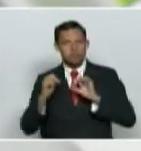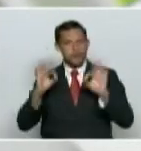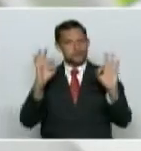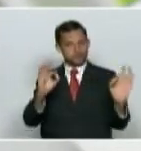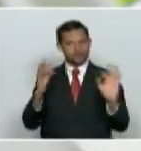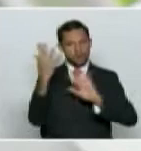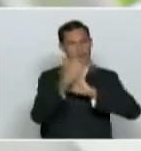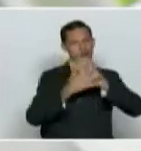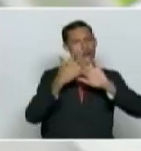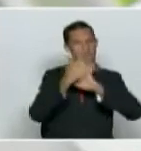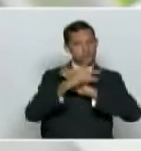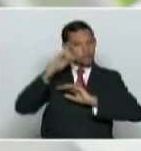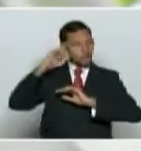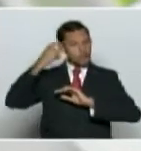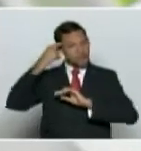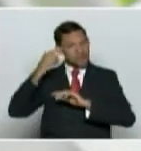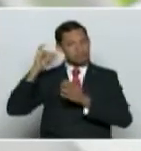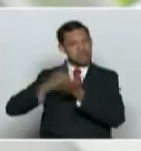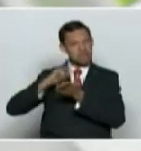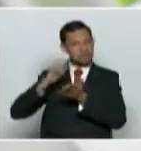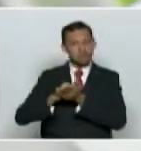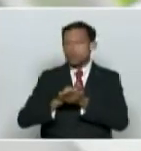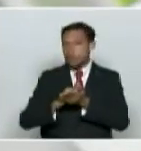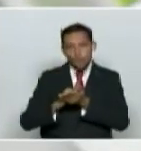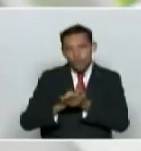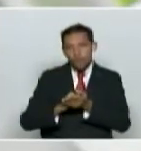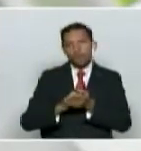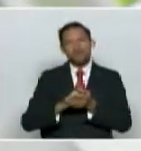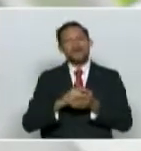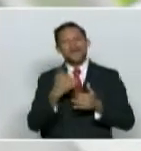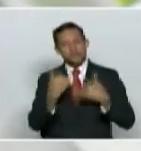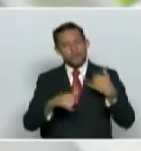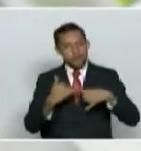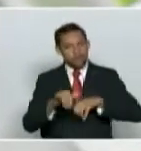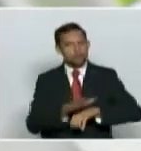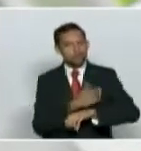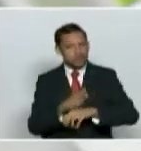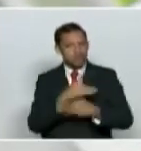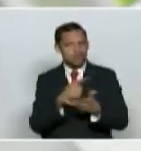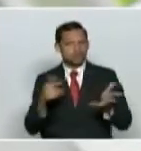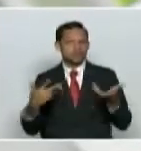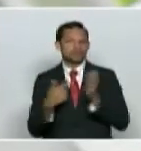del gobierno, es una televisión de todos los colombianos porque todos los colombianos la pagamos.